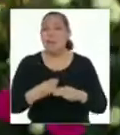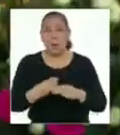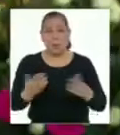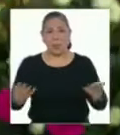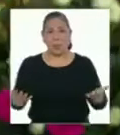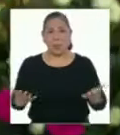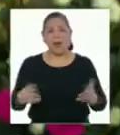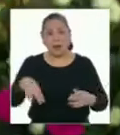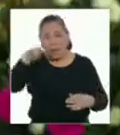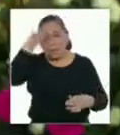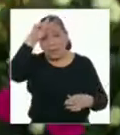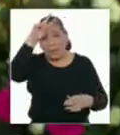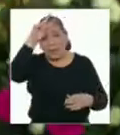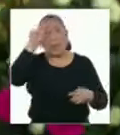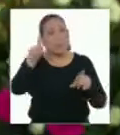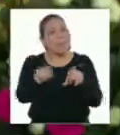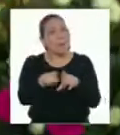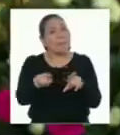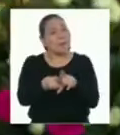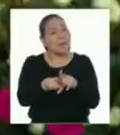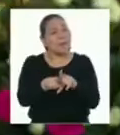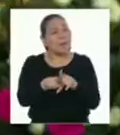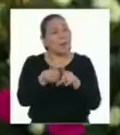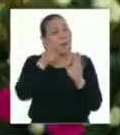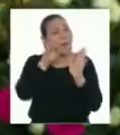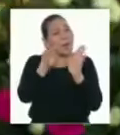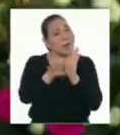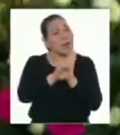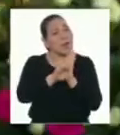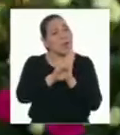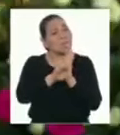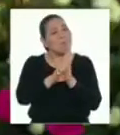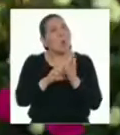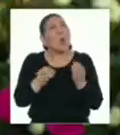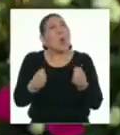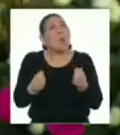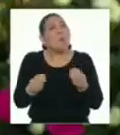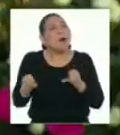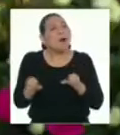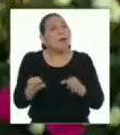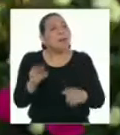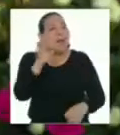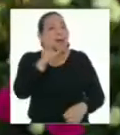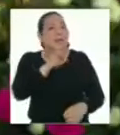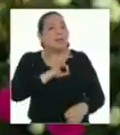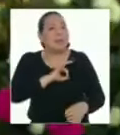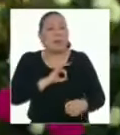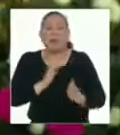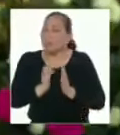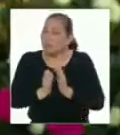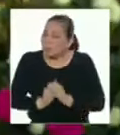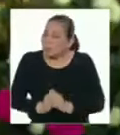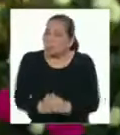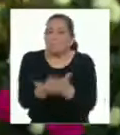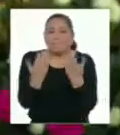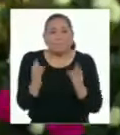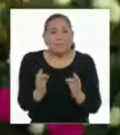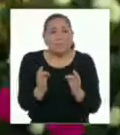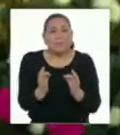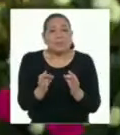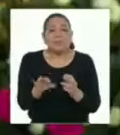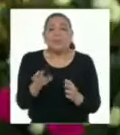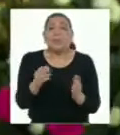surgiendo en nuestra patria y cuyo ejemplo, fuerza y espíritu inagotable es